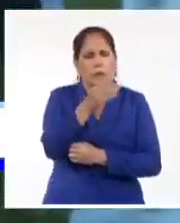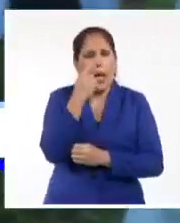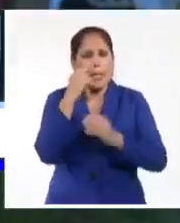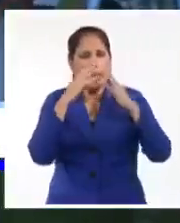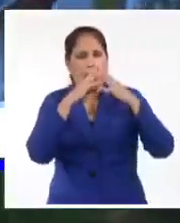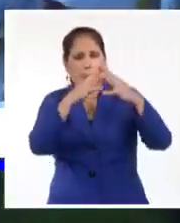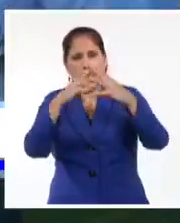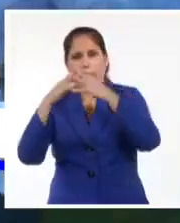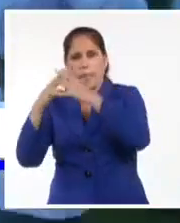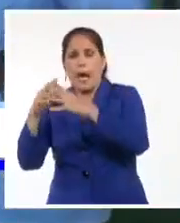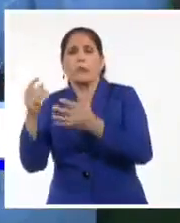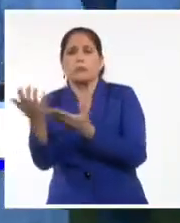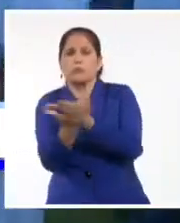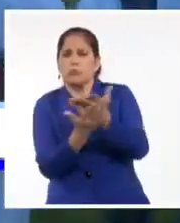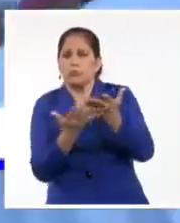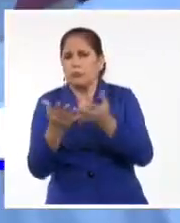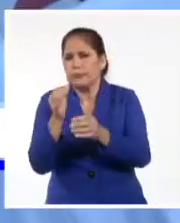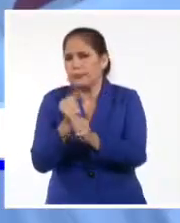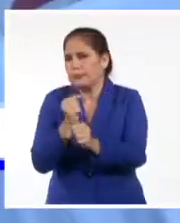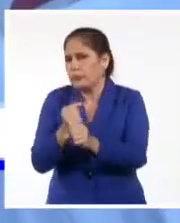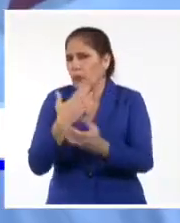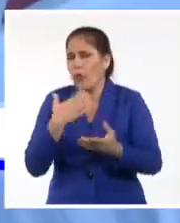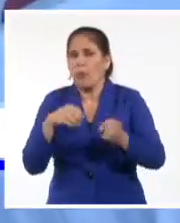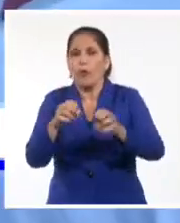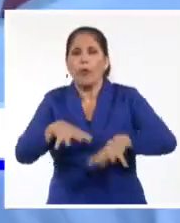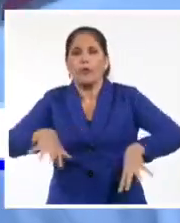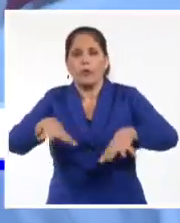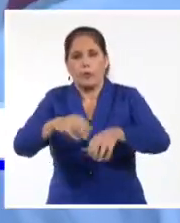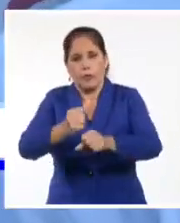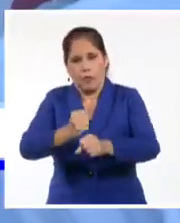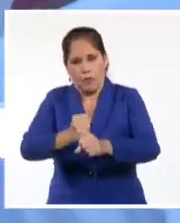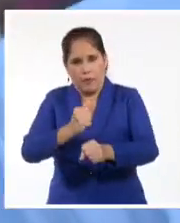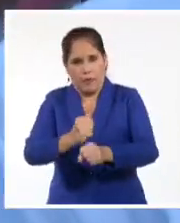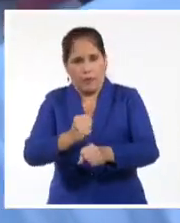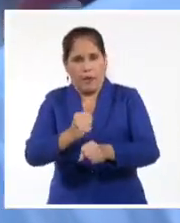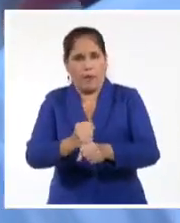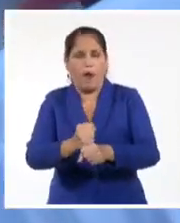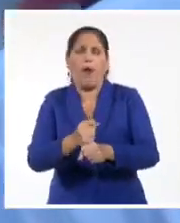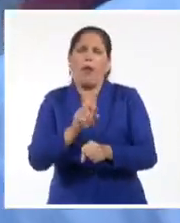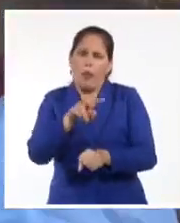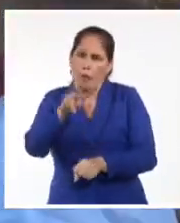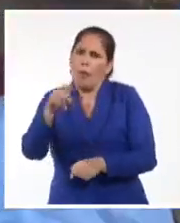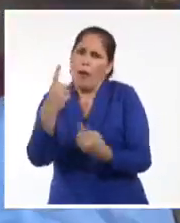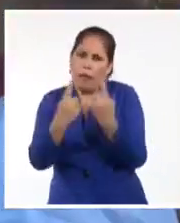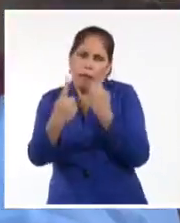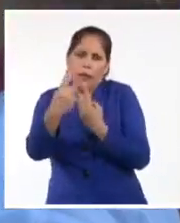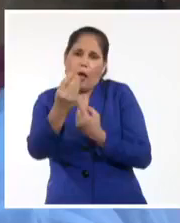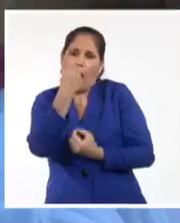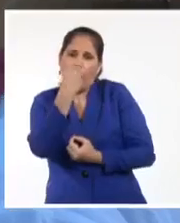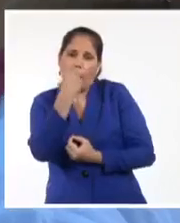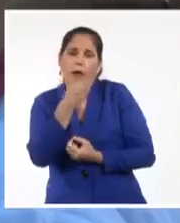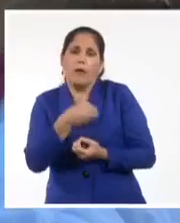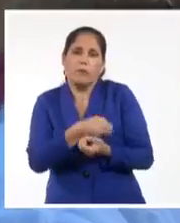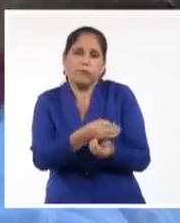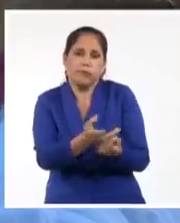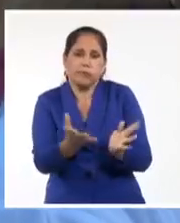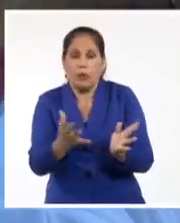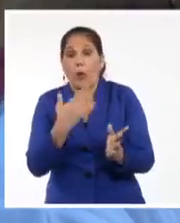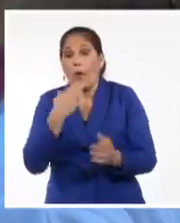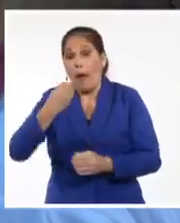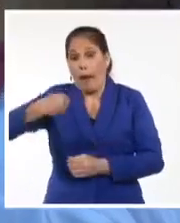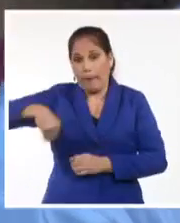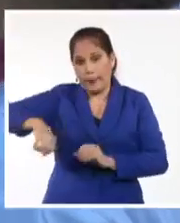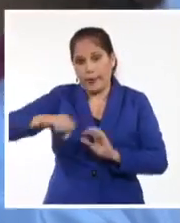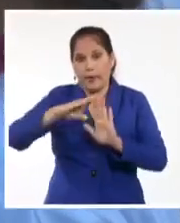Ortega. Allí intercambió con los obreros acerca de las condiciones de trabajo, la búsqueda de alternativas para el alimento animal y aprovechar las